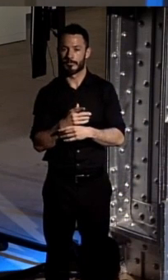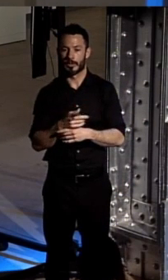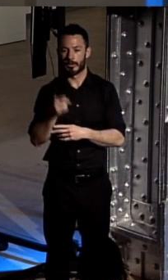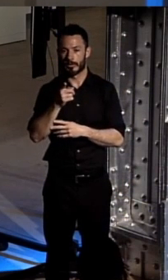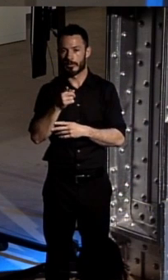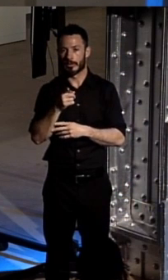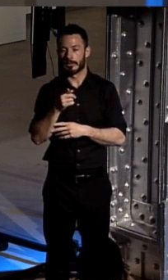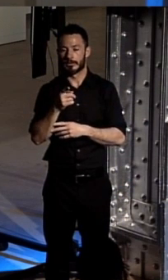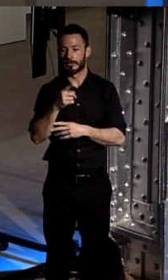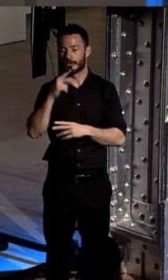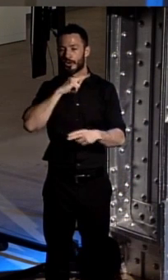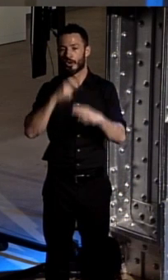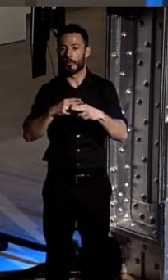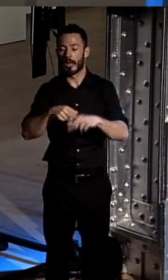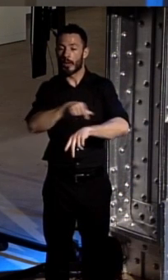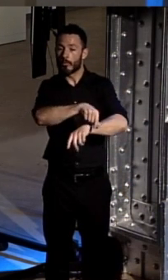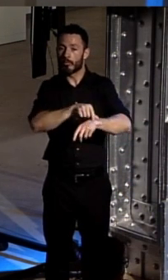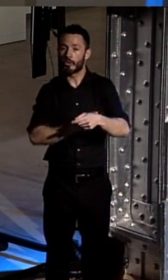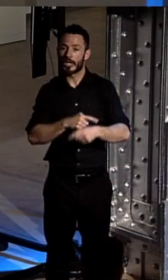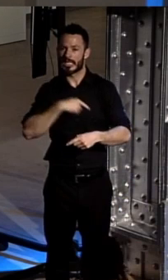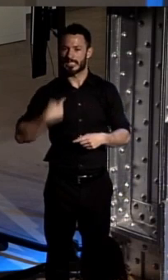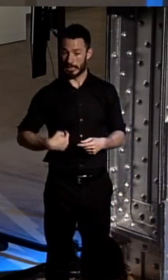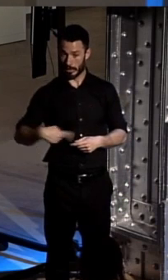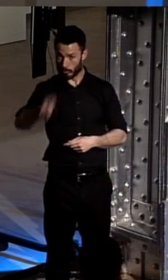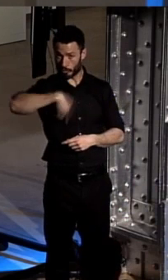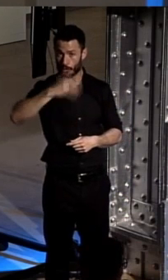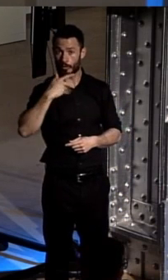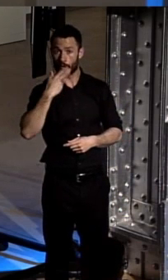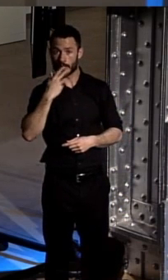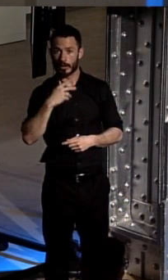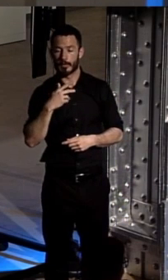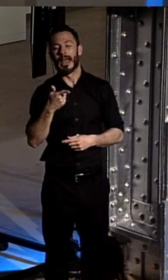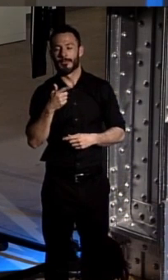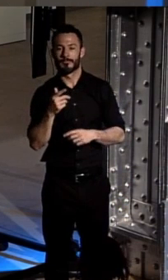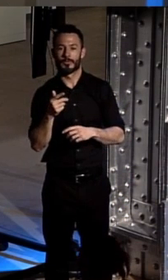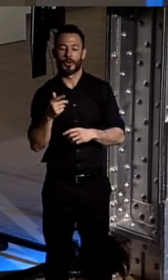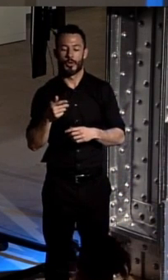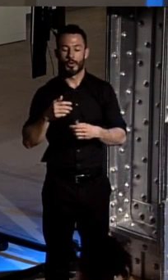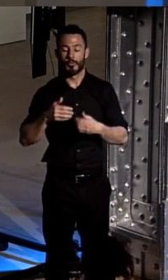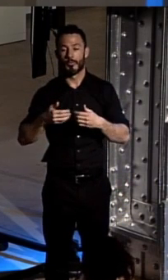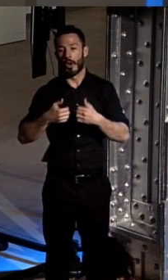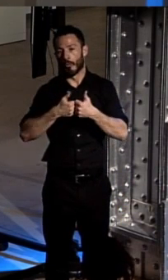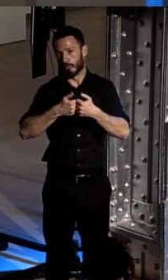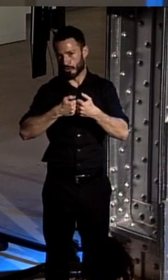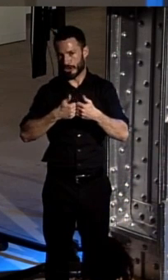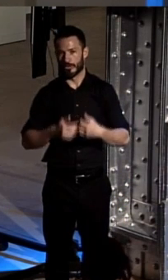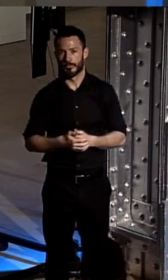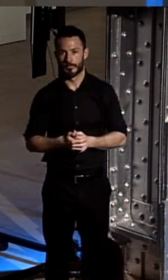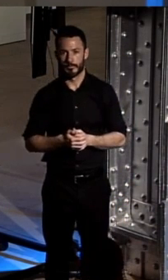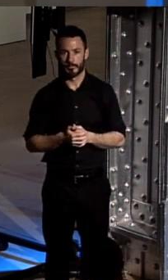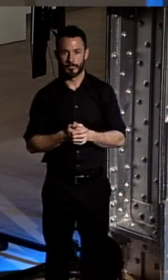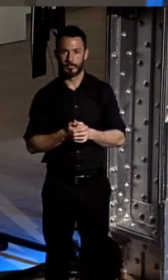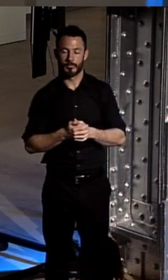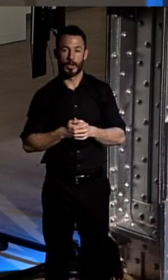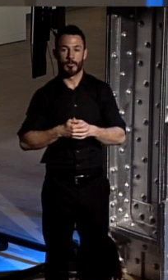pulsera? ¿Se llama pulsera china en español? ¿Conocen la pulsera china? Vení, pulso chino, vení. Se lo vamos a traer a la gente para que... Funciona así, se dan